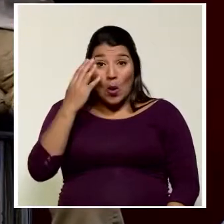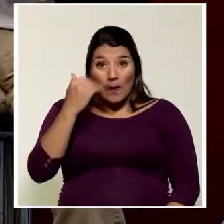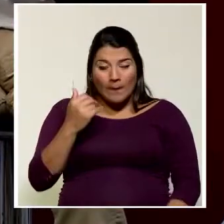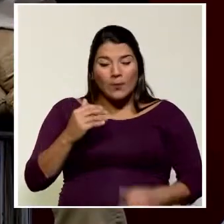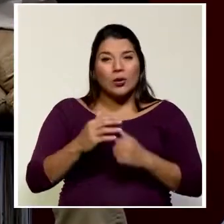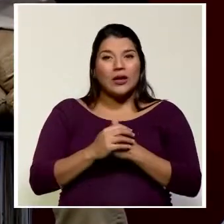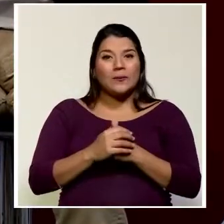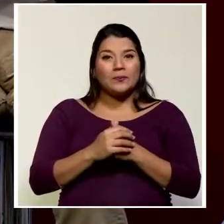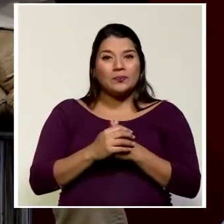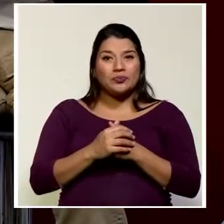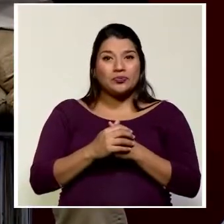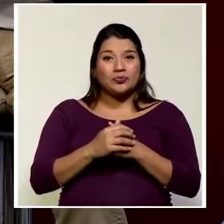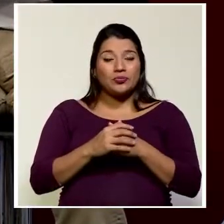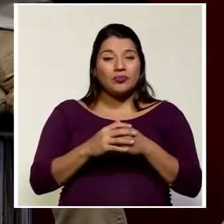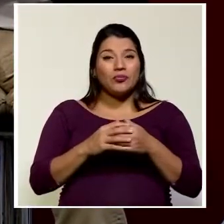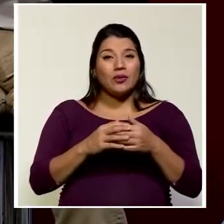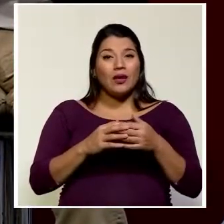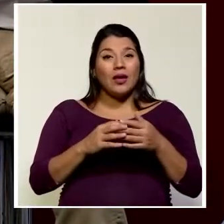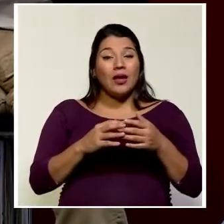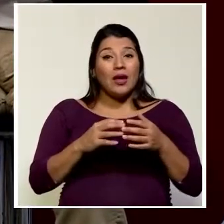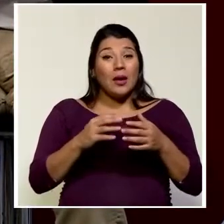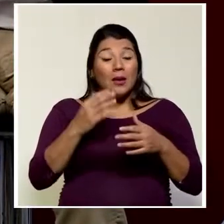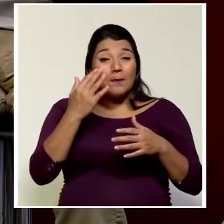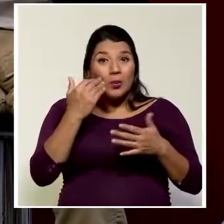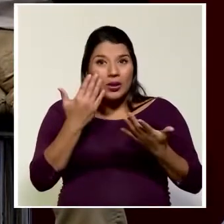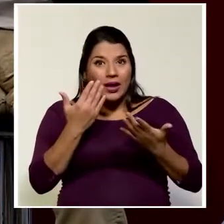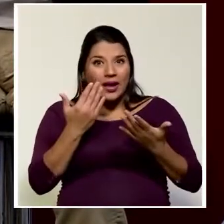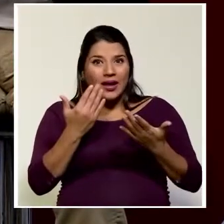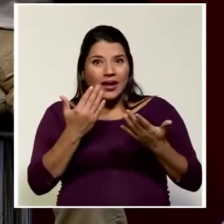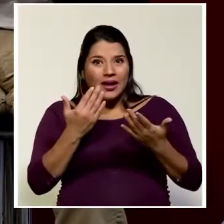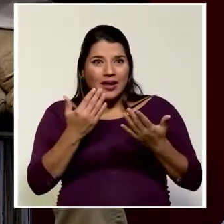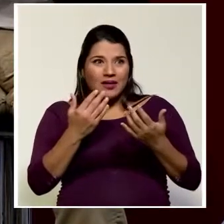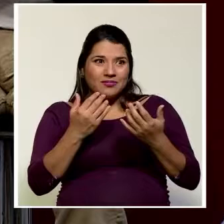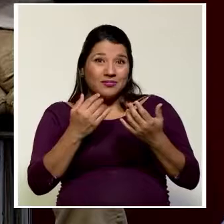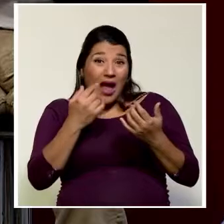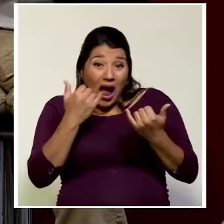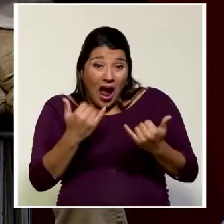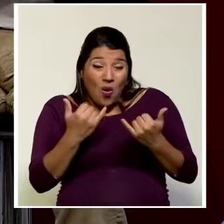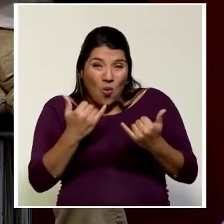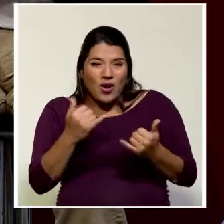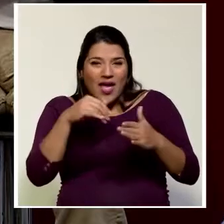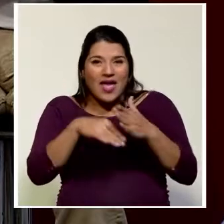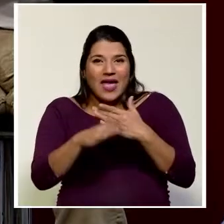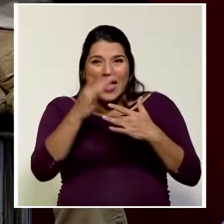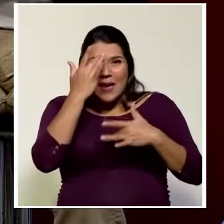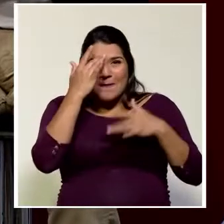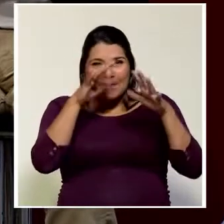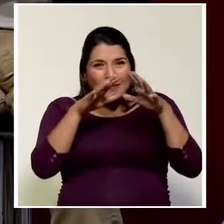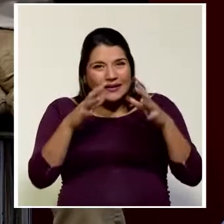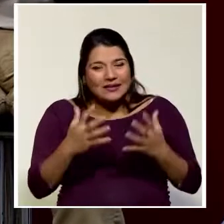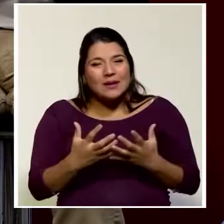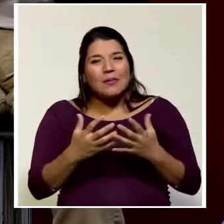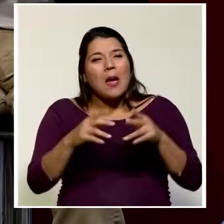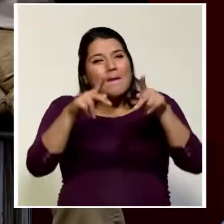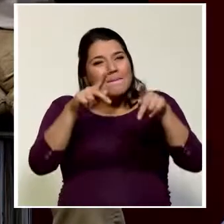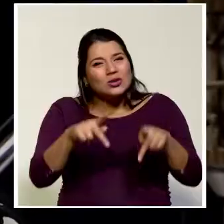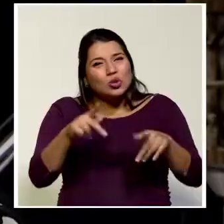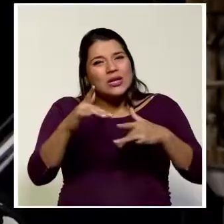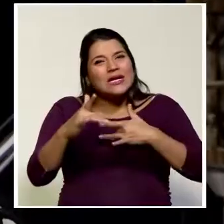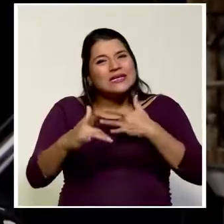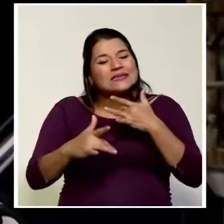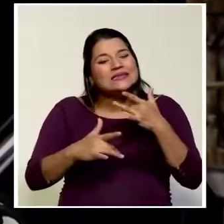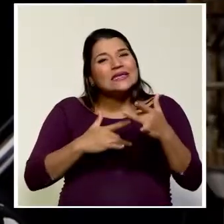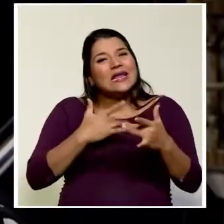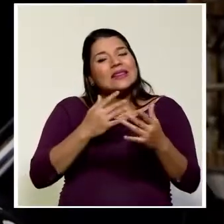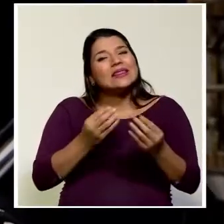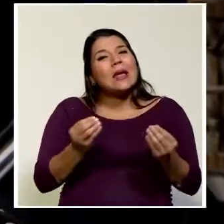transcurriendo, ¿verdad?, por el aro estrecho de la situación de la pandemia, la gente siente seguridad respecto